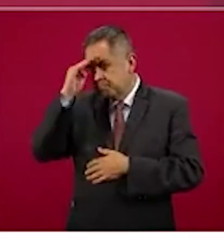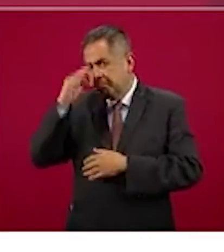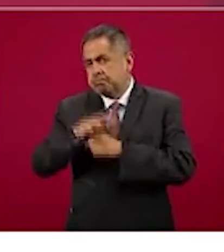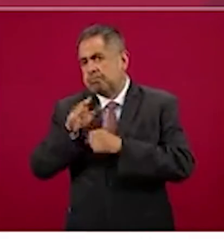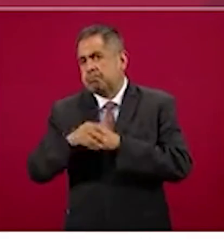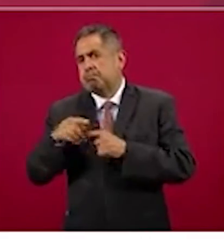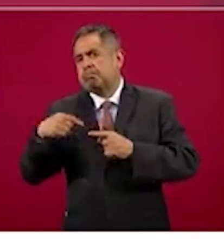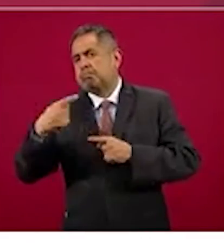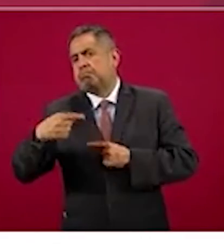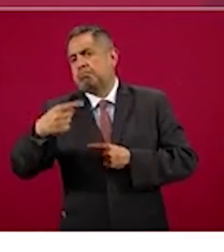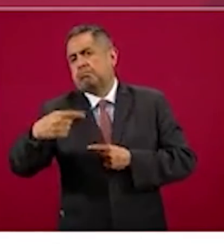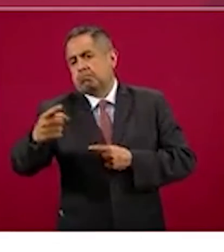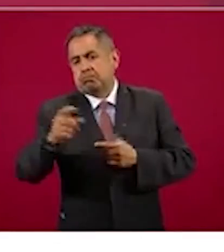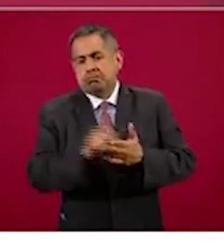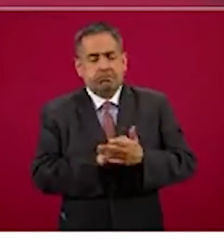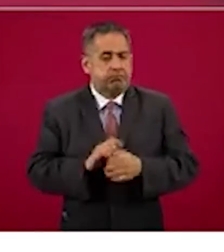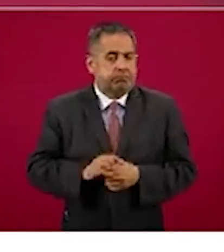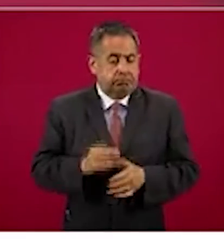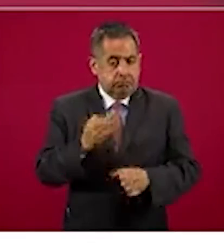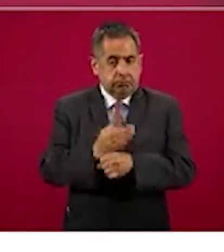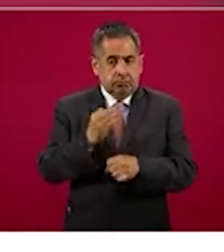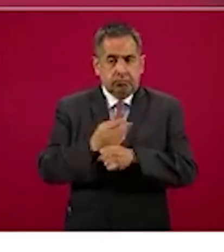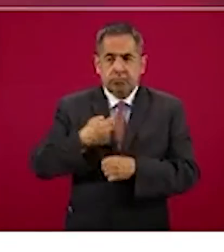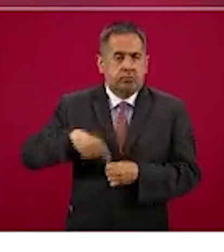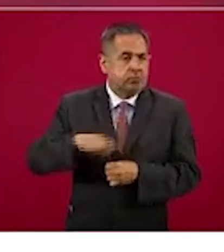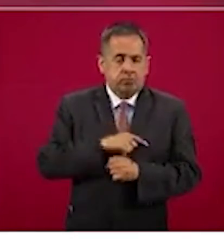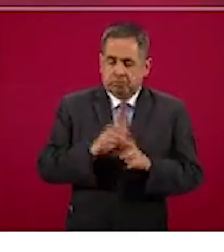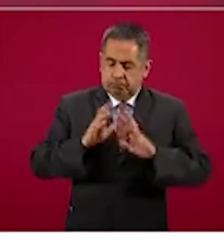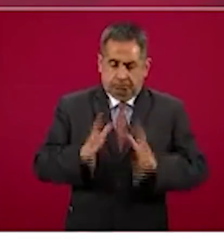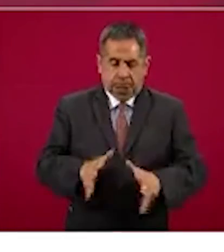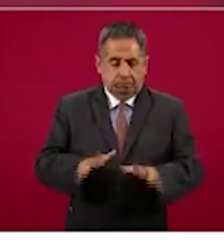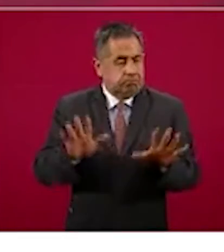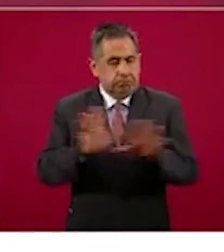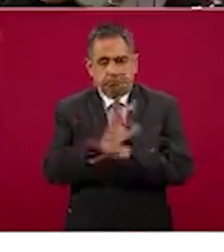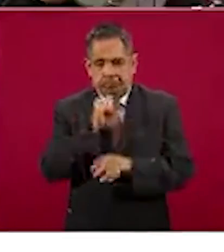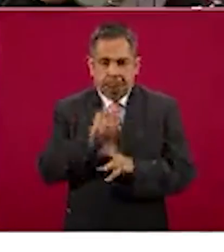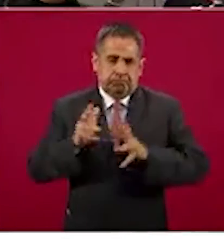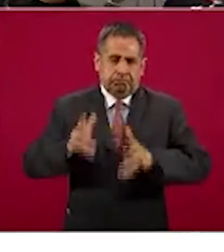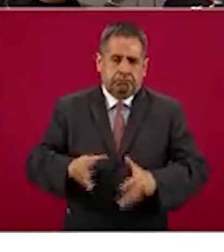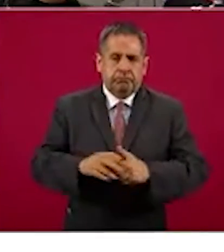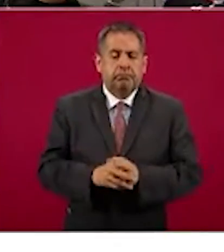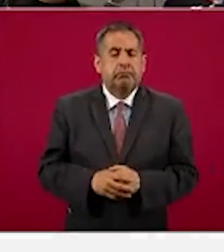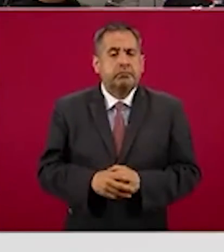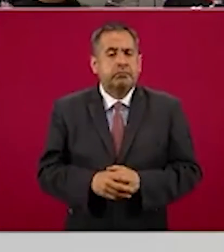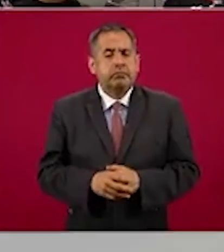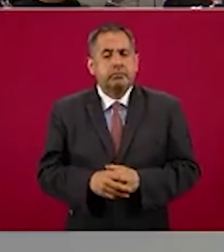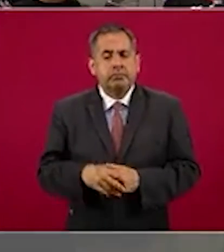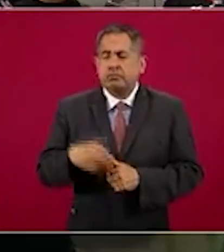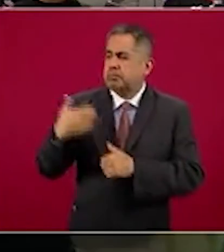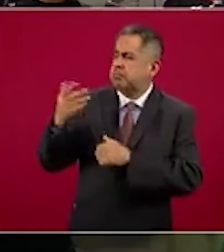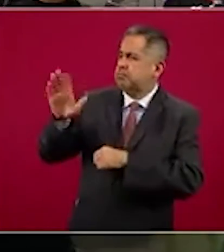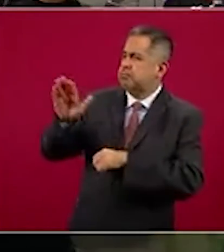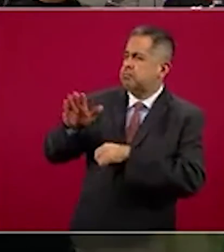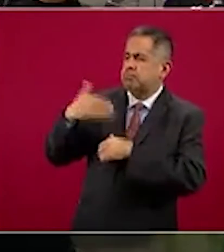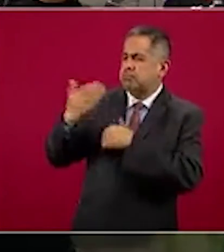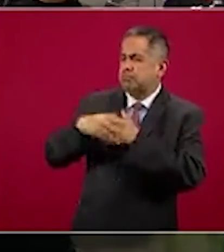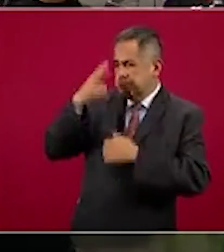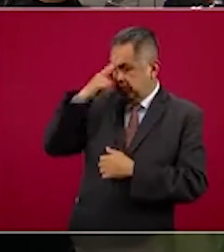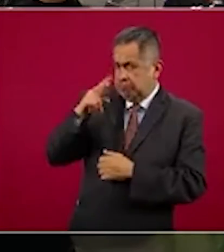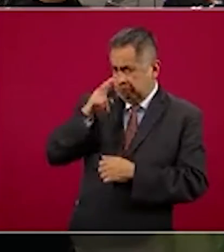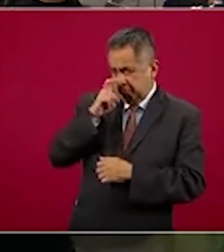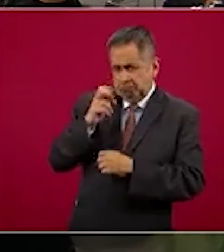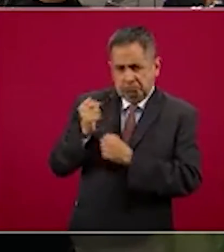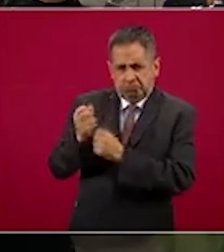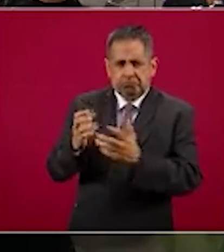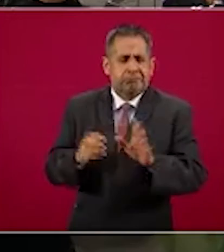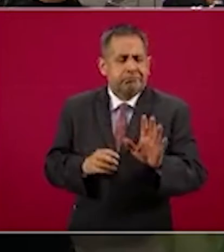fecha no vamos a modificar lo que ya está establecido. Pero México será más estricto en los cruces